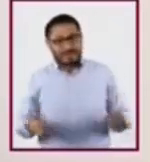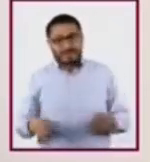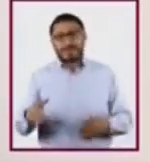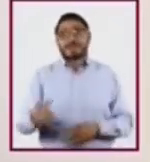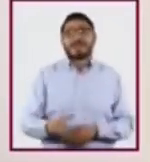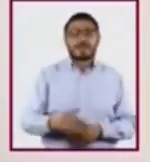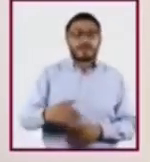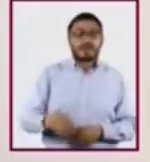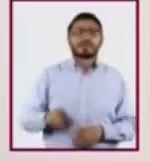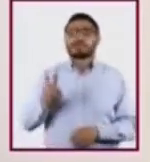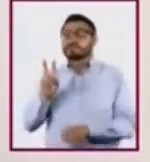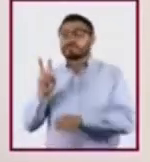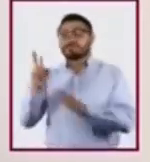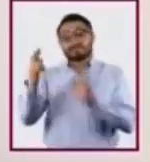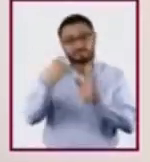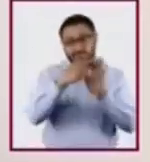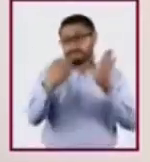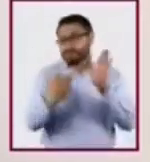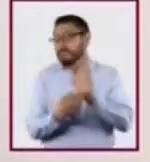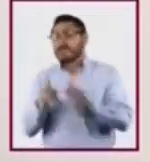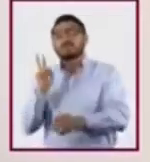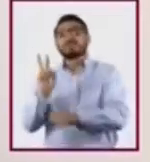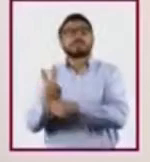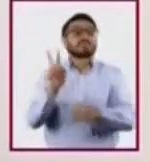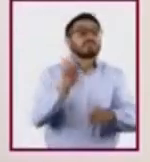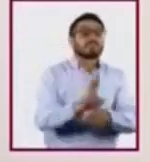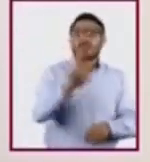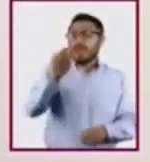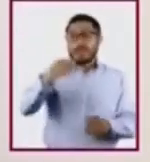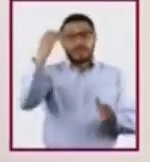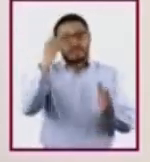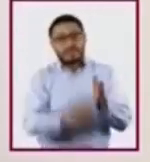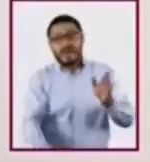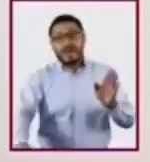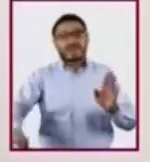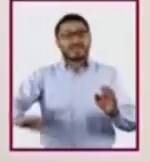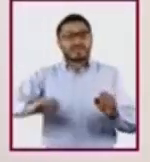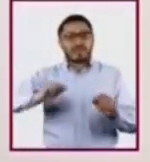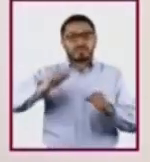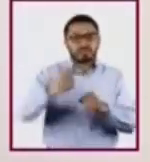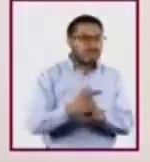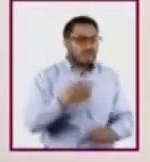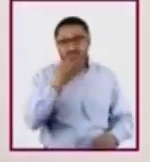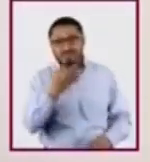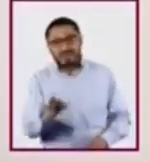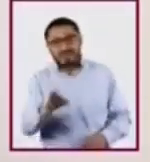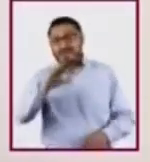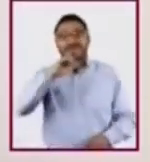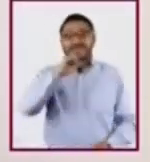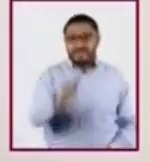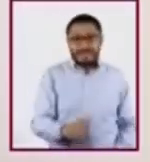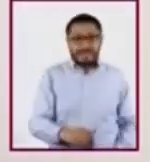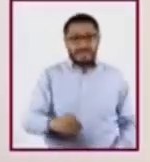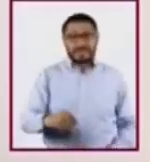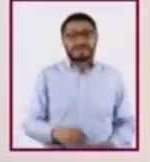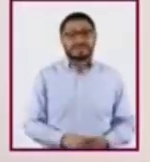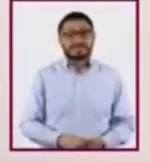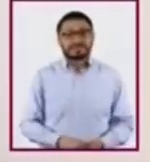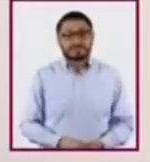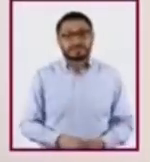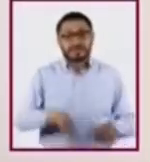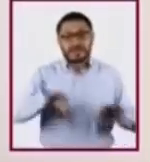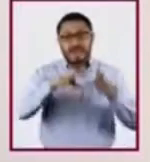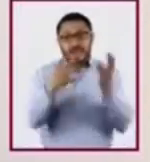que supervisan las faltas cometidas, tales como una agresión a otro jugador, tocar la pelota con la mano